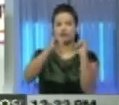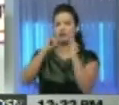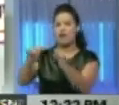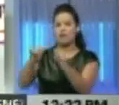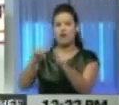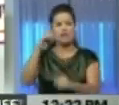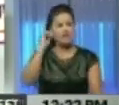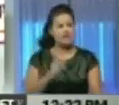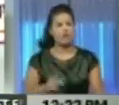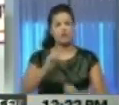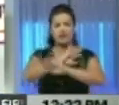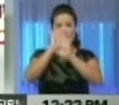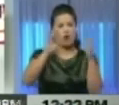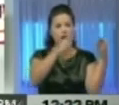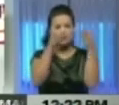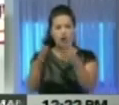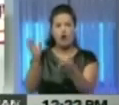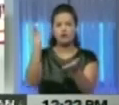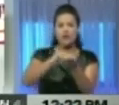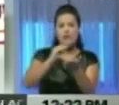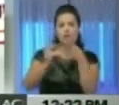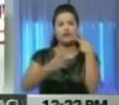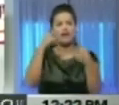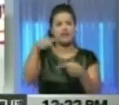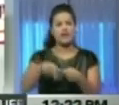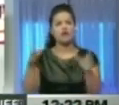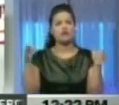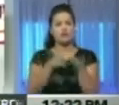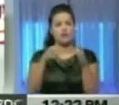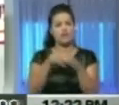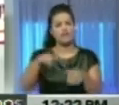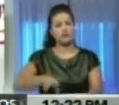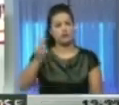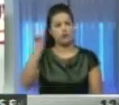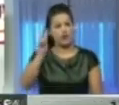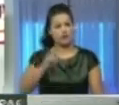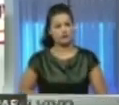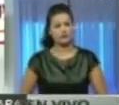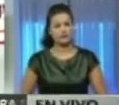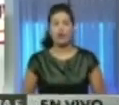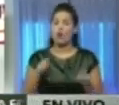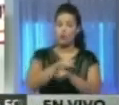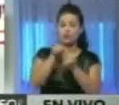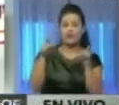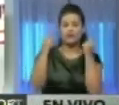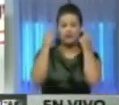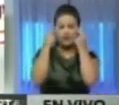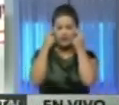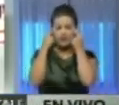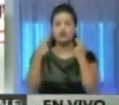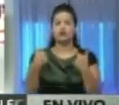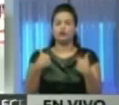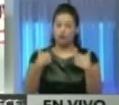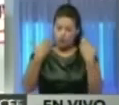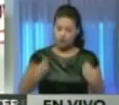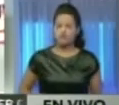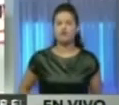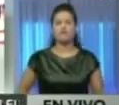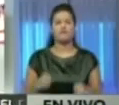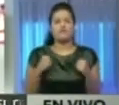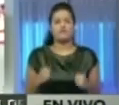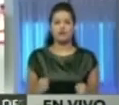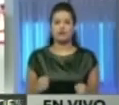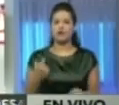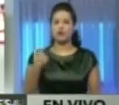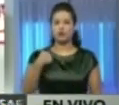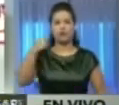la orientación política de las bandas criminales en Venezuela. Como ustedes saben, yo soy un hombre firme en